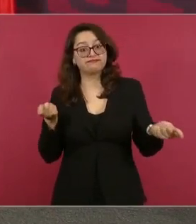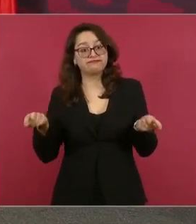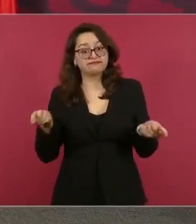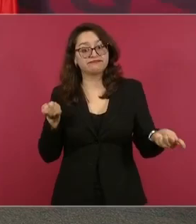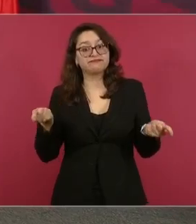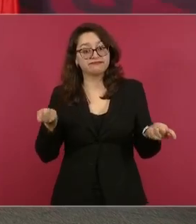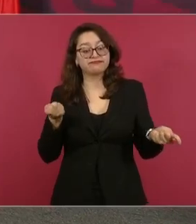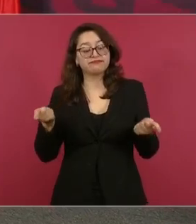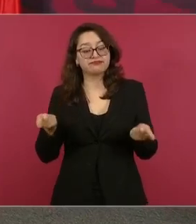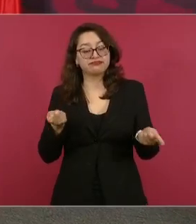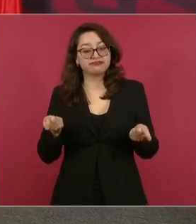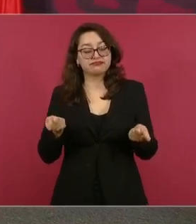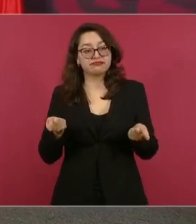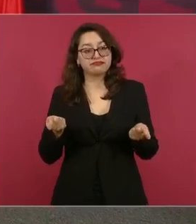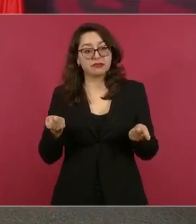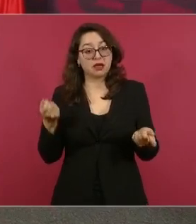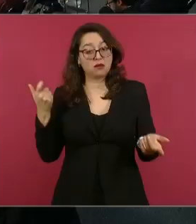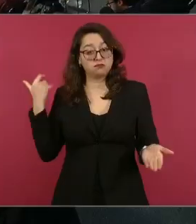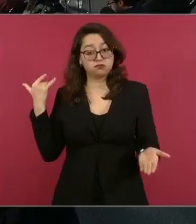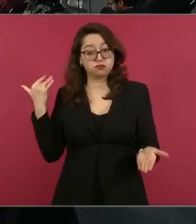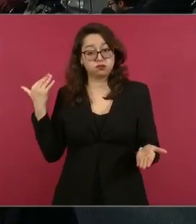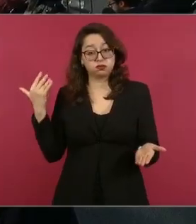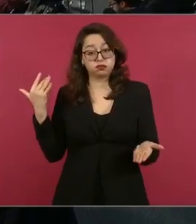nunca, nunca, nunca